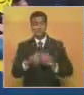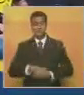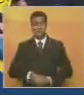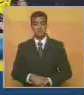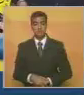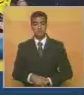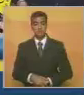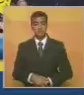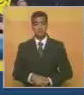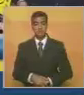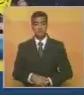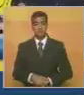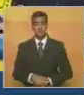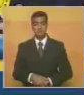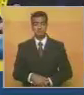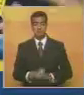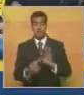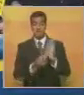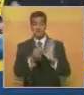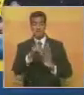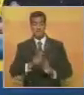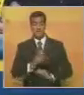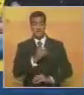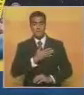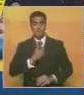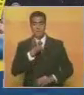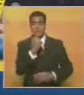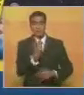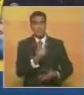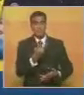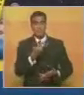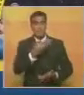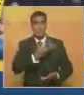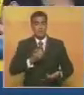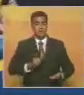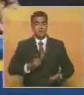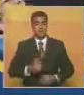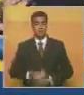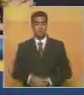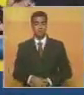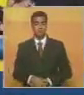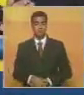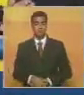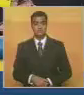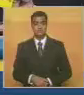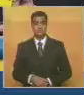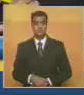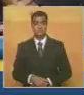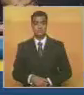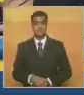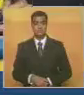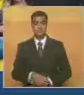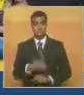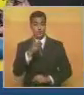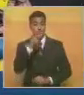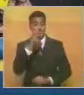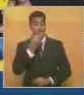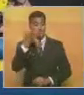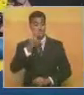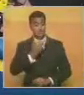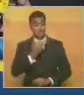en Venezuela. Podremos decir lo que querramos, podemos creer lo que creamos, podemos decir lo que nos gusta oír, pero la realidad